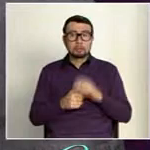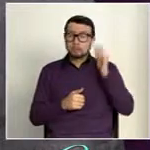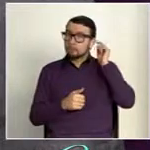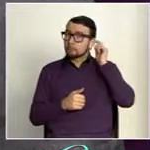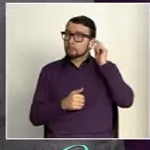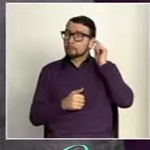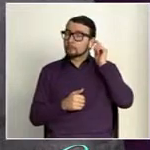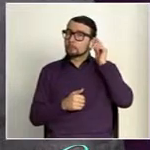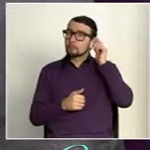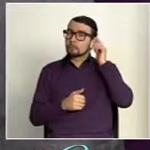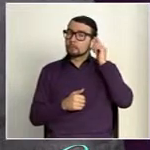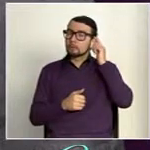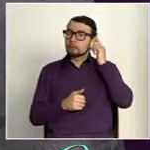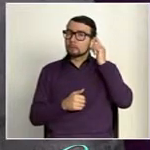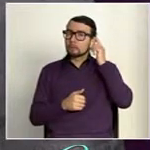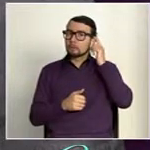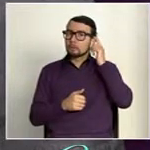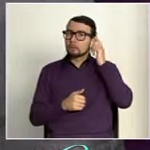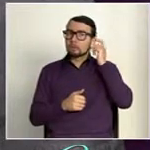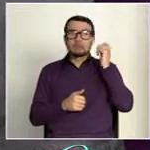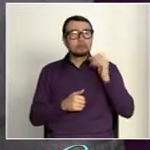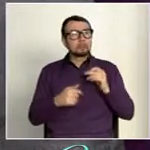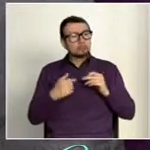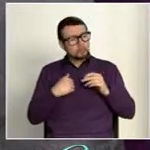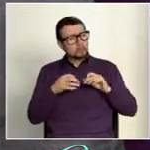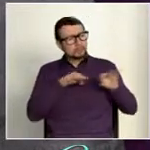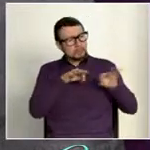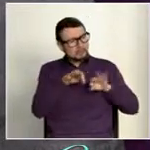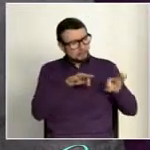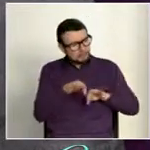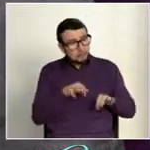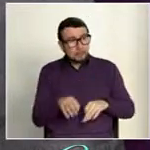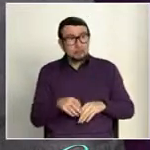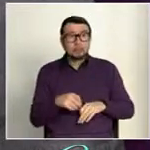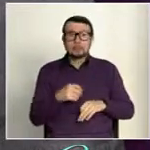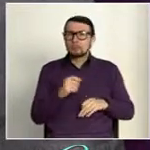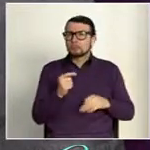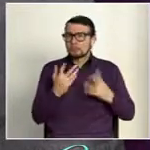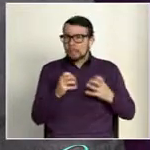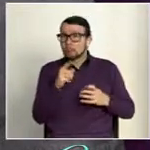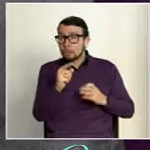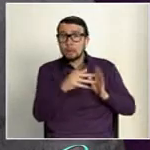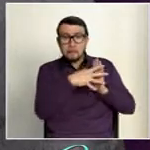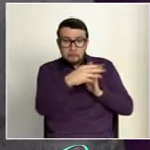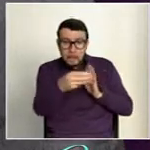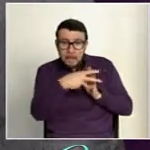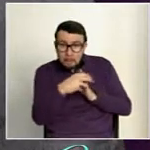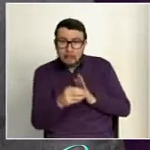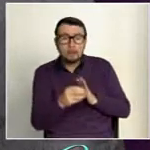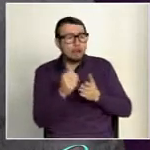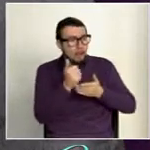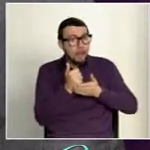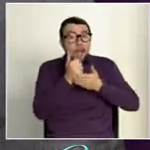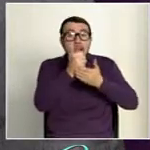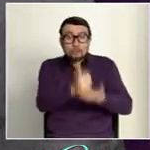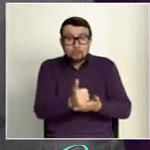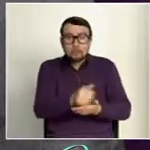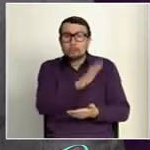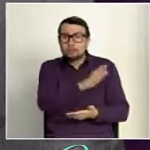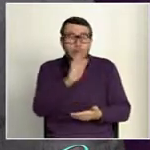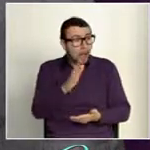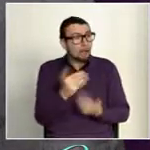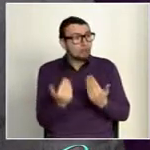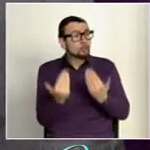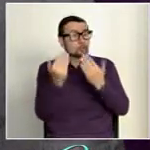a ustedes, pero lo que queremos es que todos ustedes hoy les queden fórmulas y ayudas terapéuticas que les vayan a